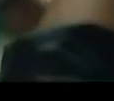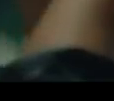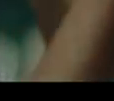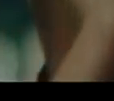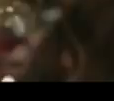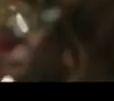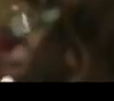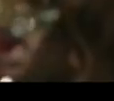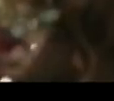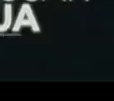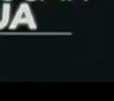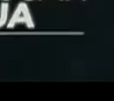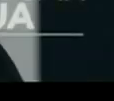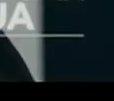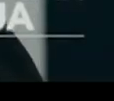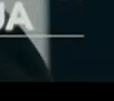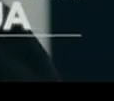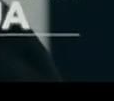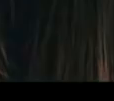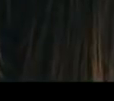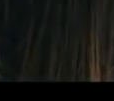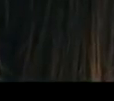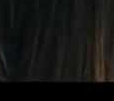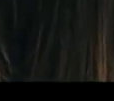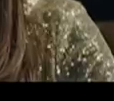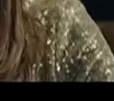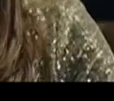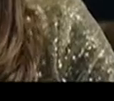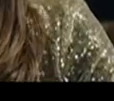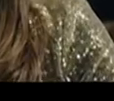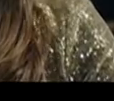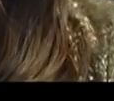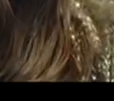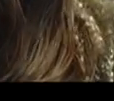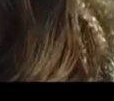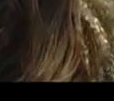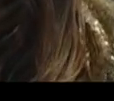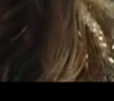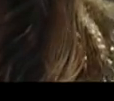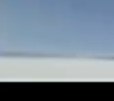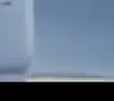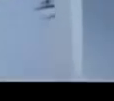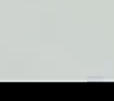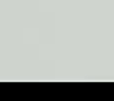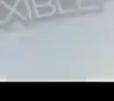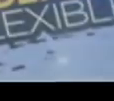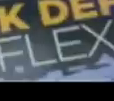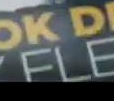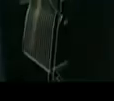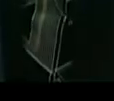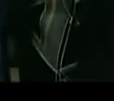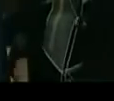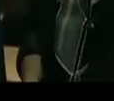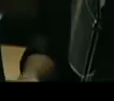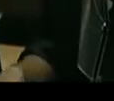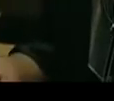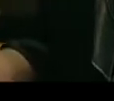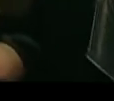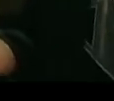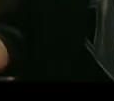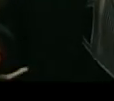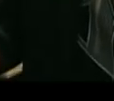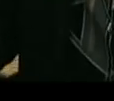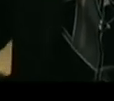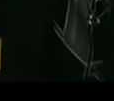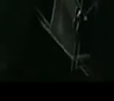con acabado seco, sin usar agua y la mejor fragancia masculina que a ellas les encanta. Cera Ego, para diferentes estilos